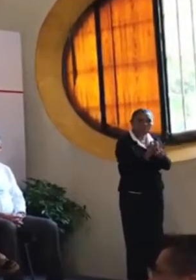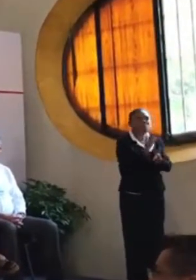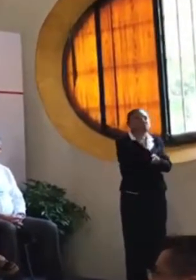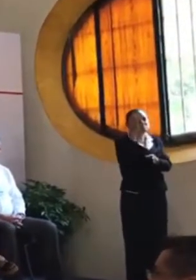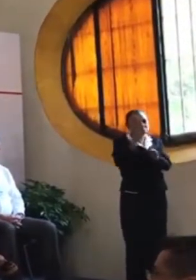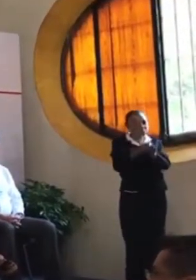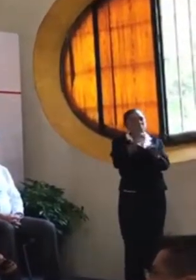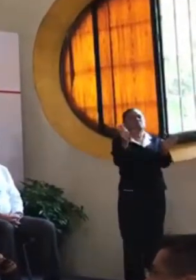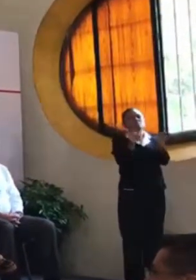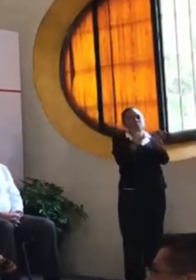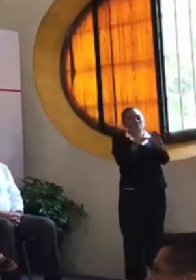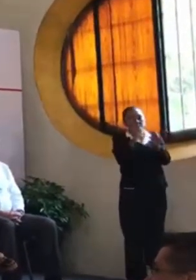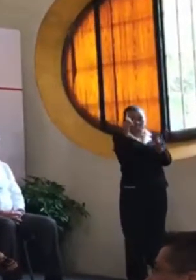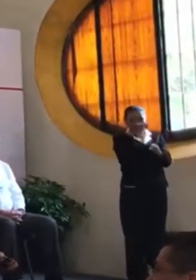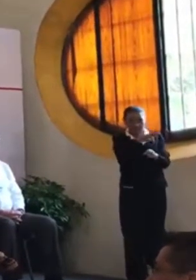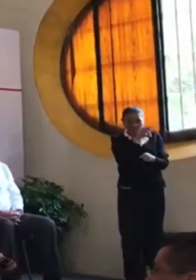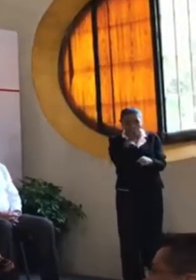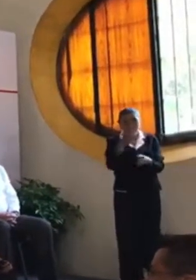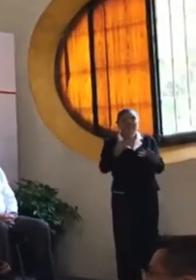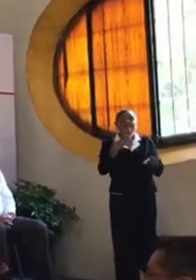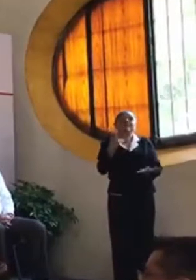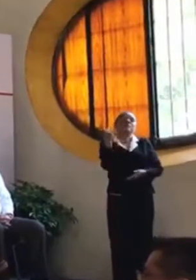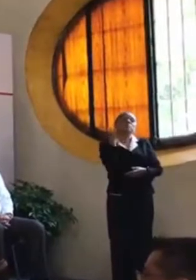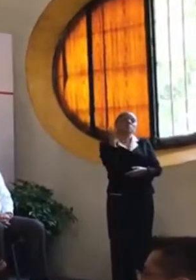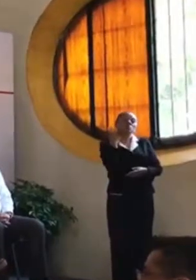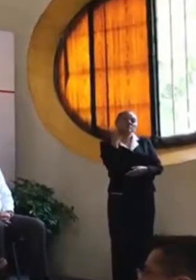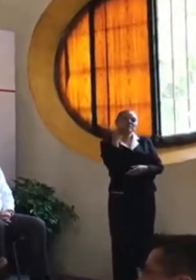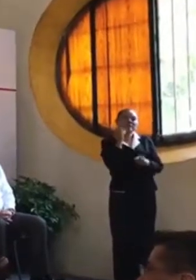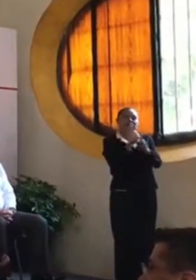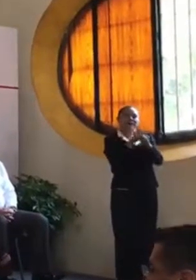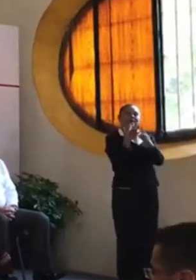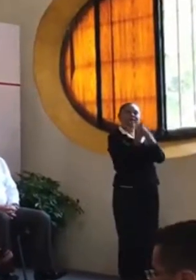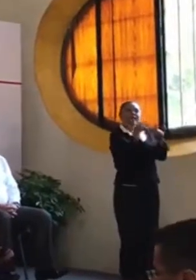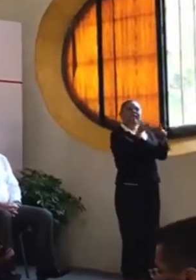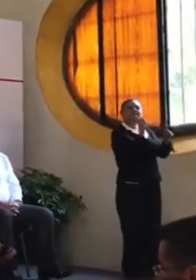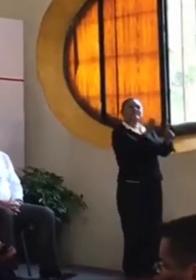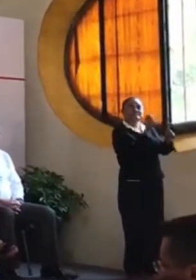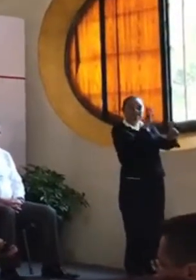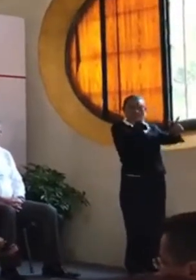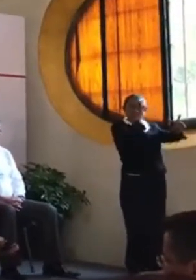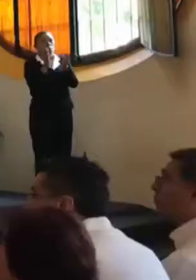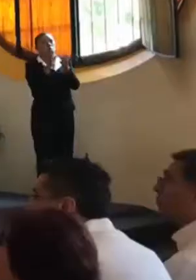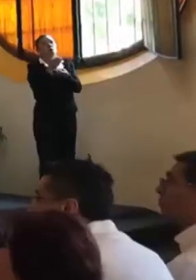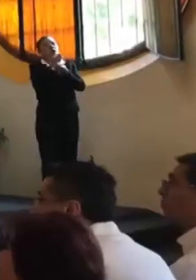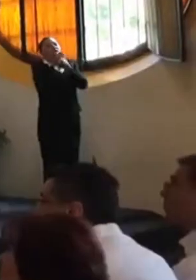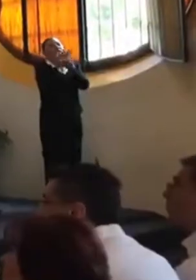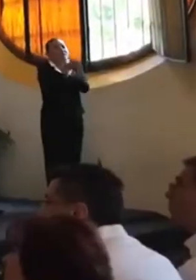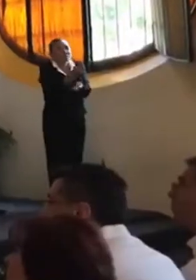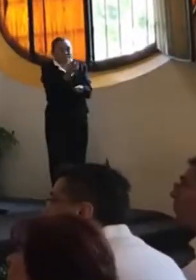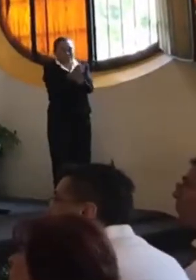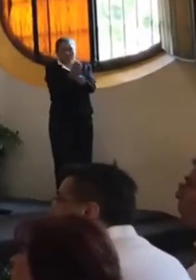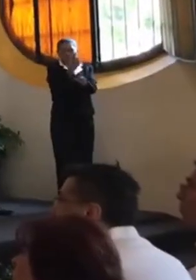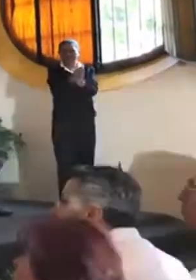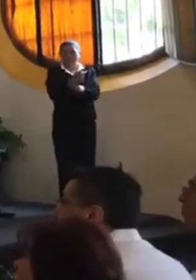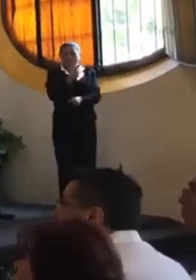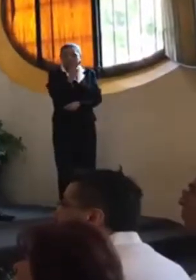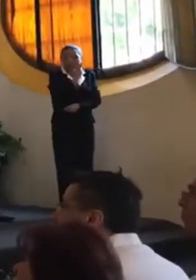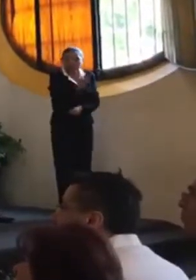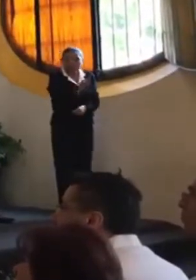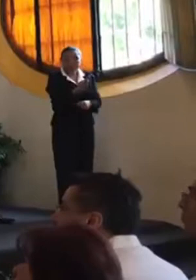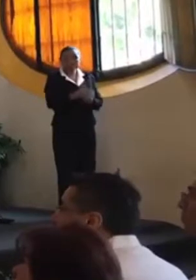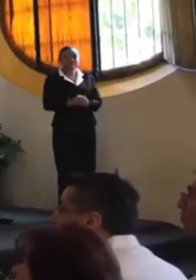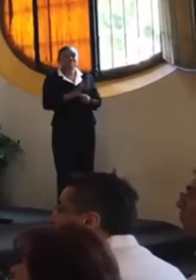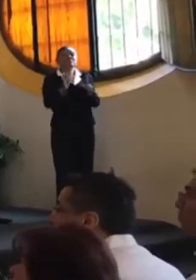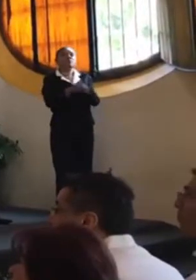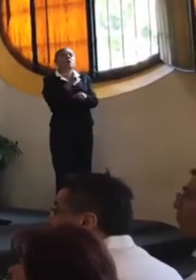una política que tiene como eje el respeto a los derechos humanos de la persona. En primer lugar,